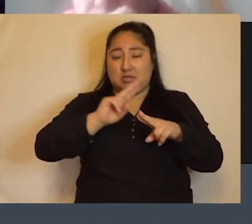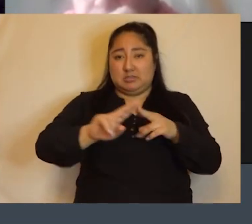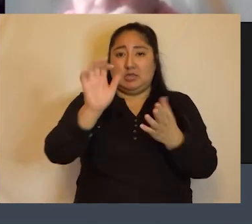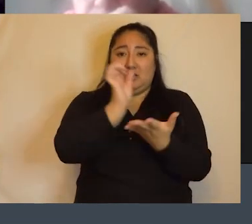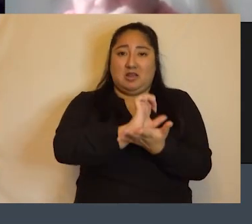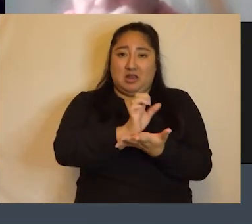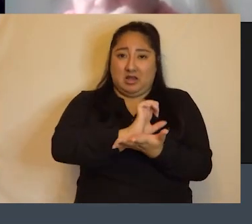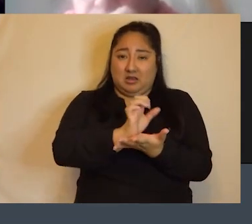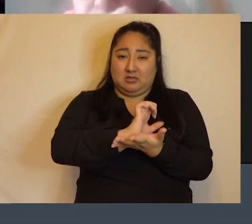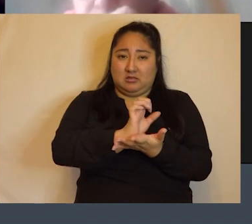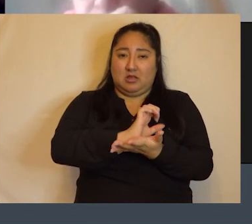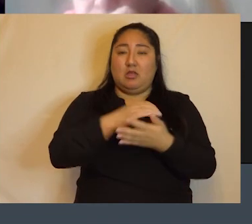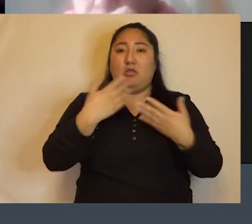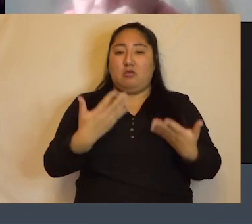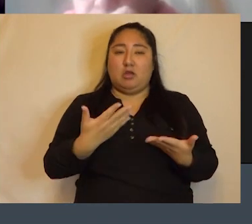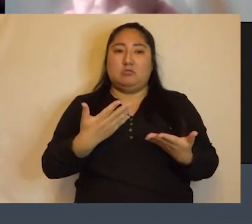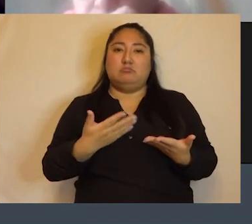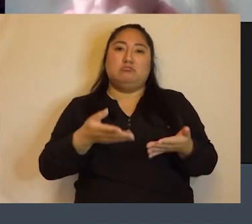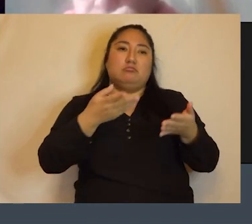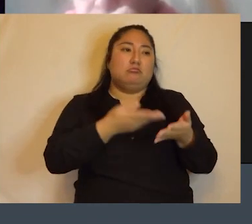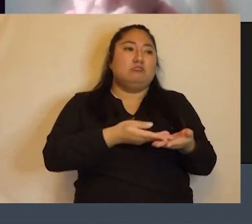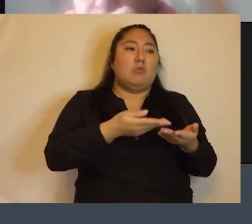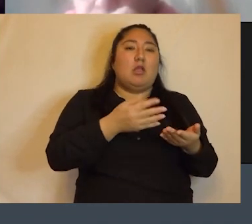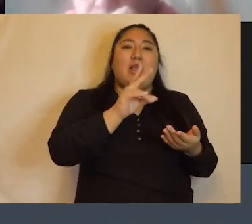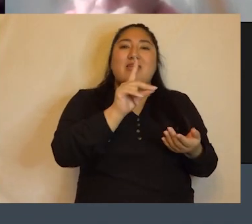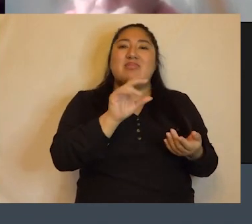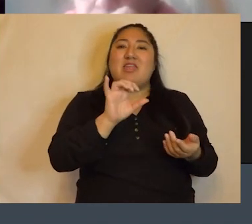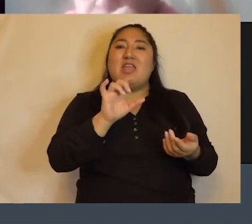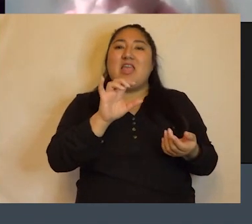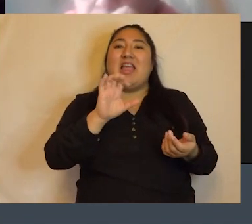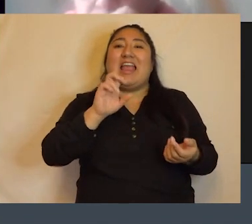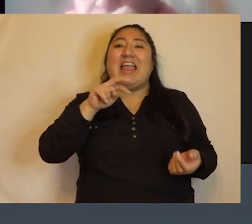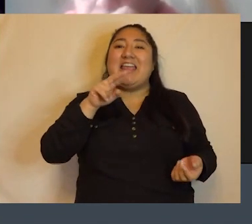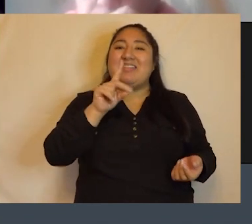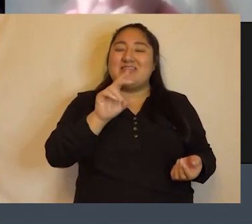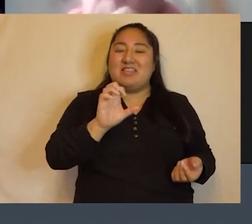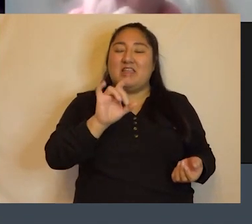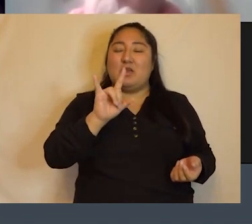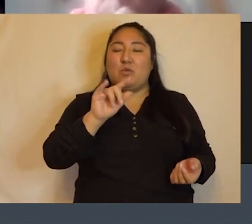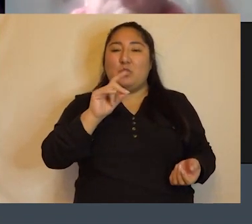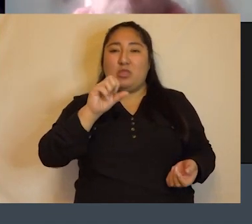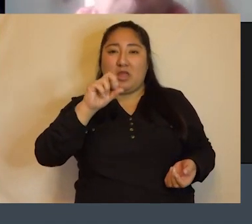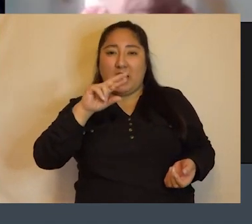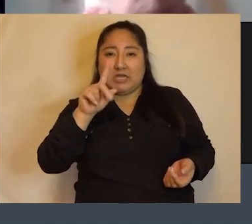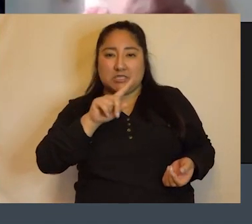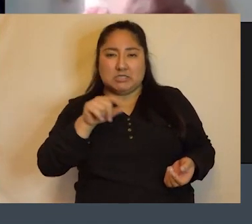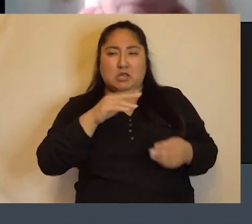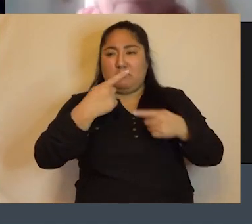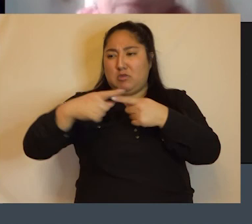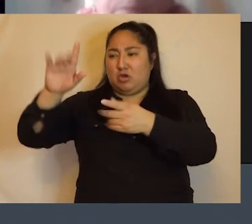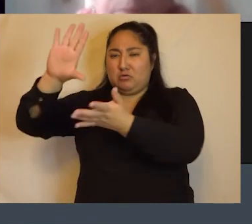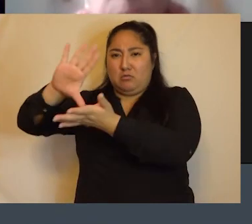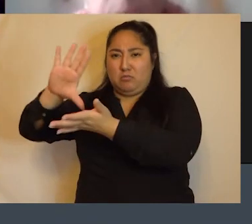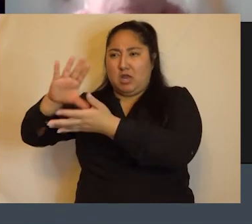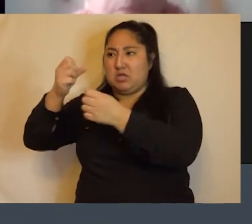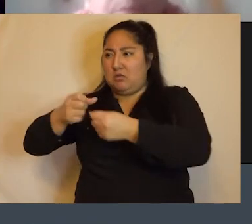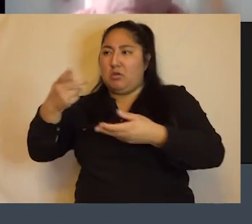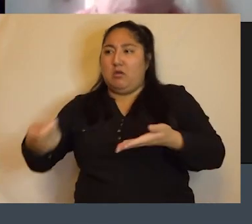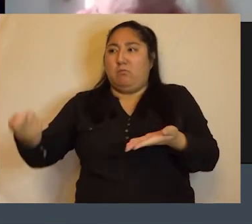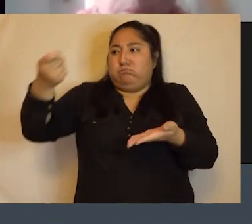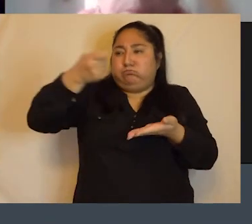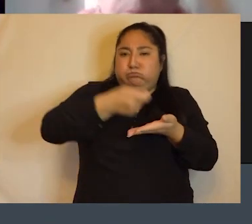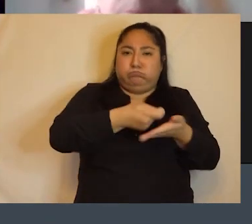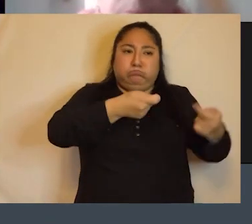podría hacer el Estado es endeudarse con deuda extranjera rápida, que en un momento pueda